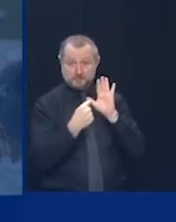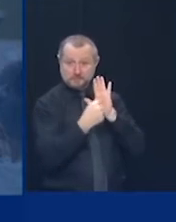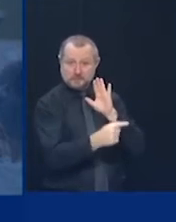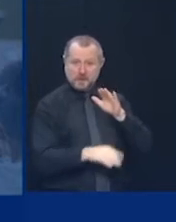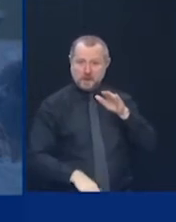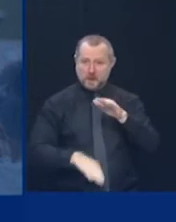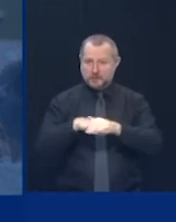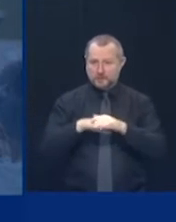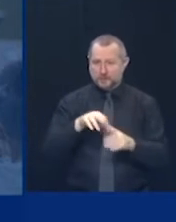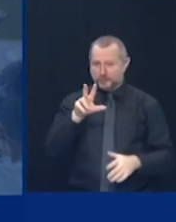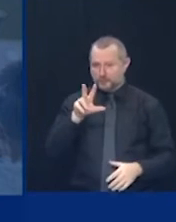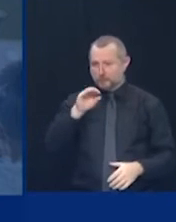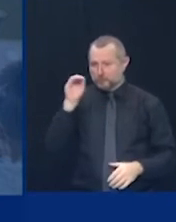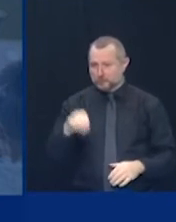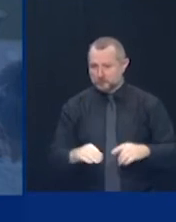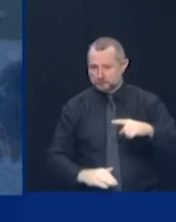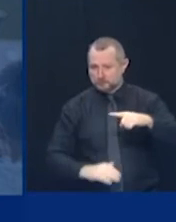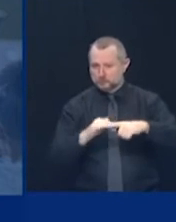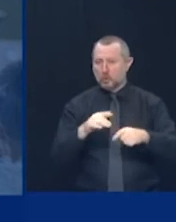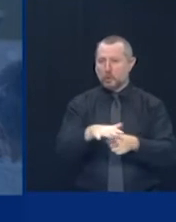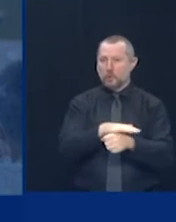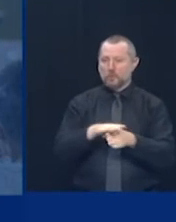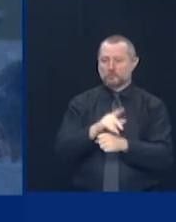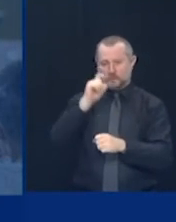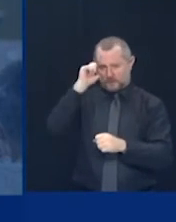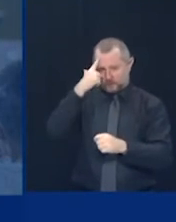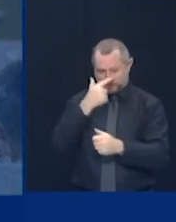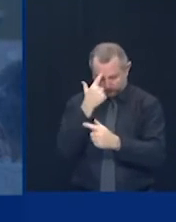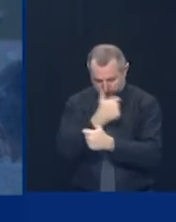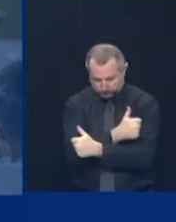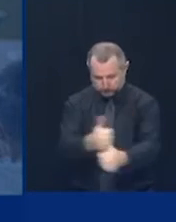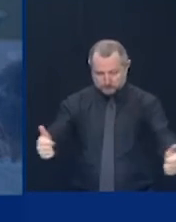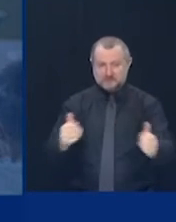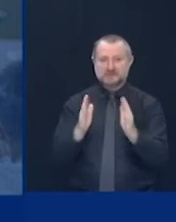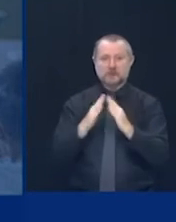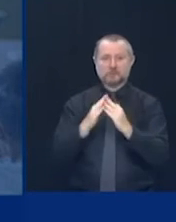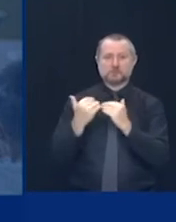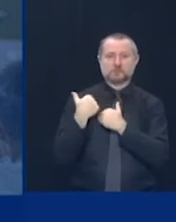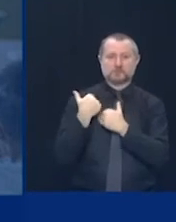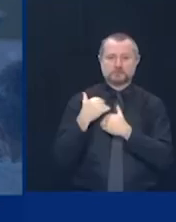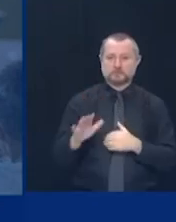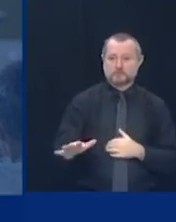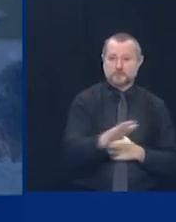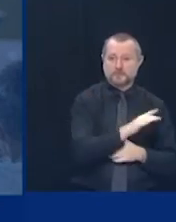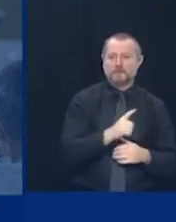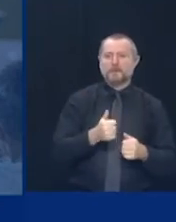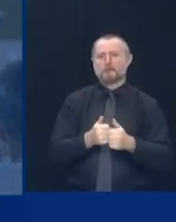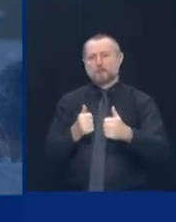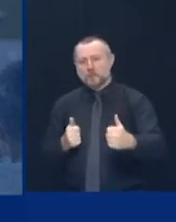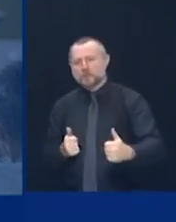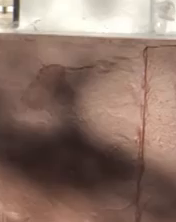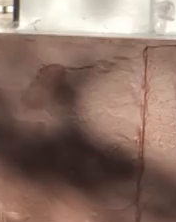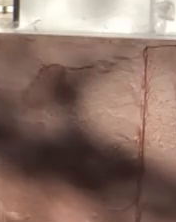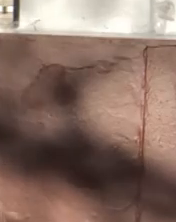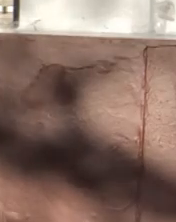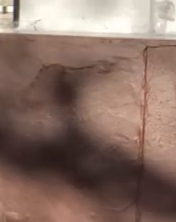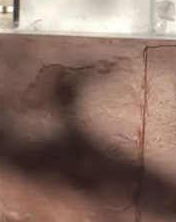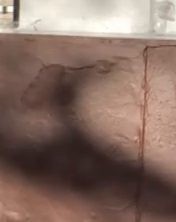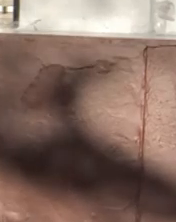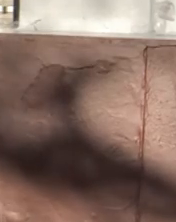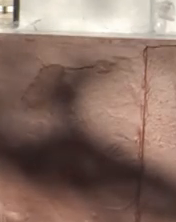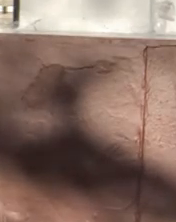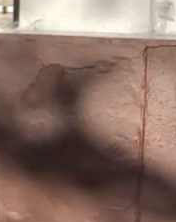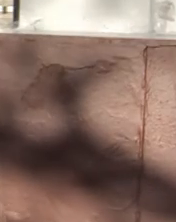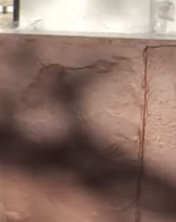3% los gobiernos locales están a cargo 3 la ley estatal rige porque es una naranja el gobernador